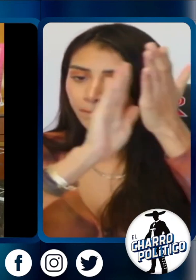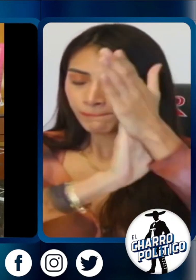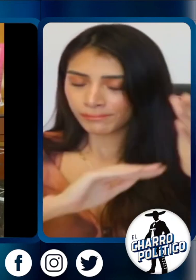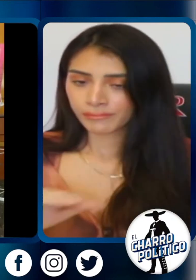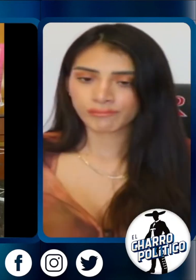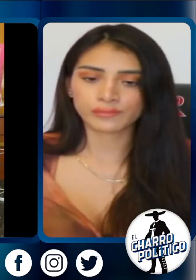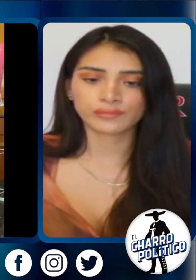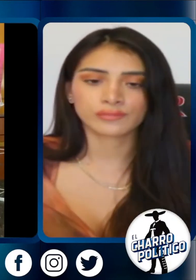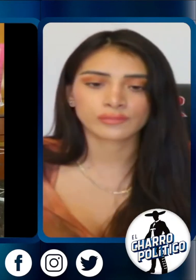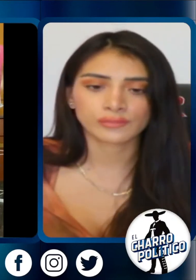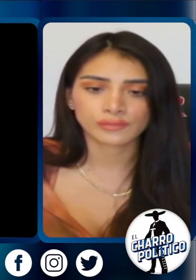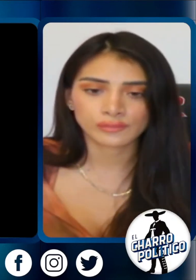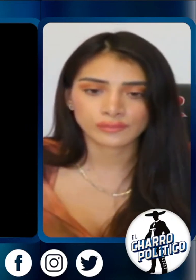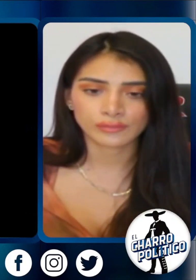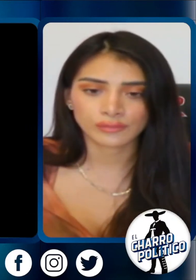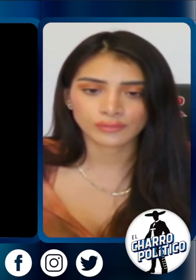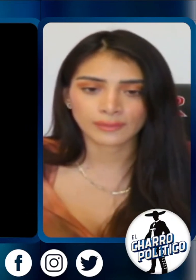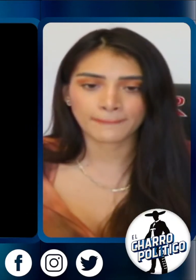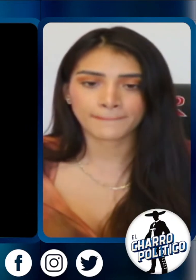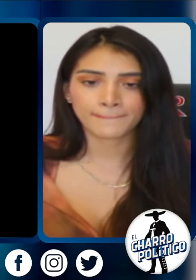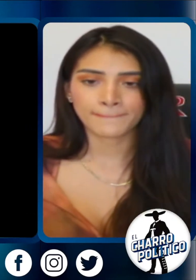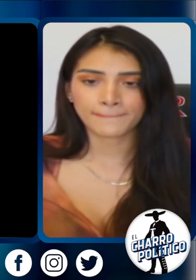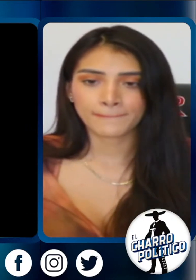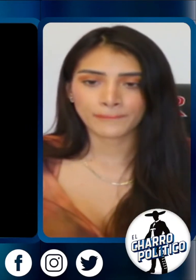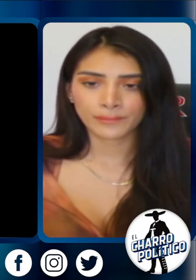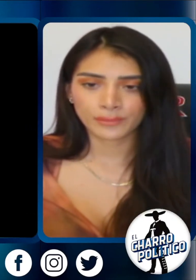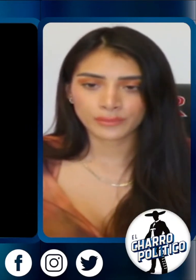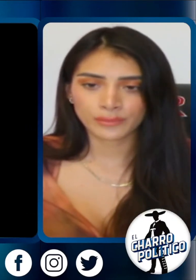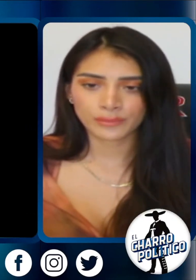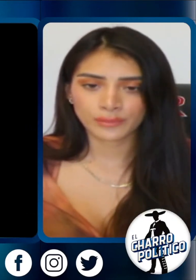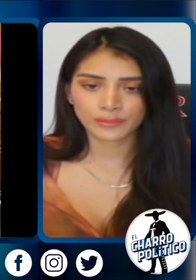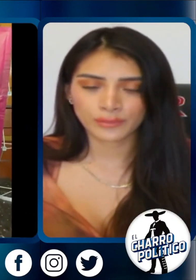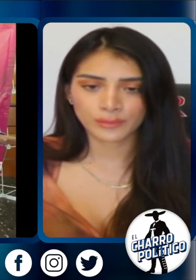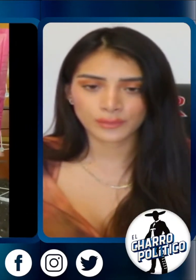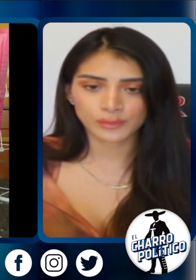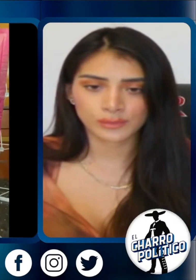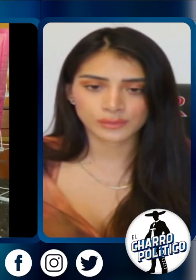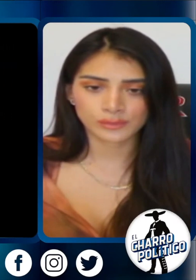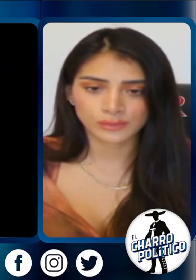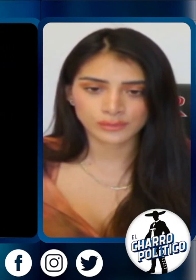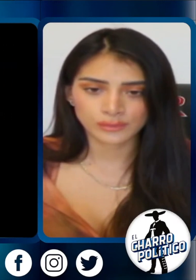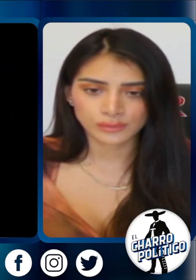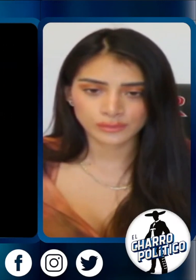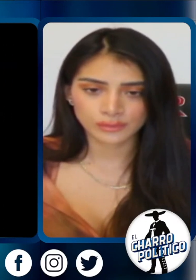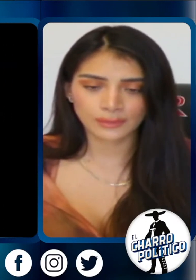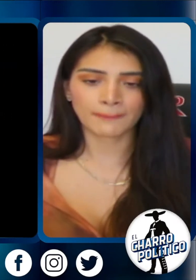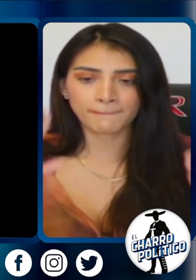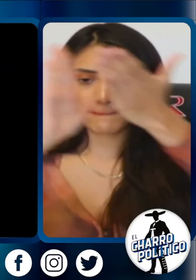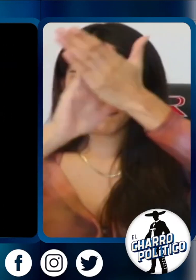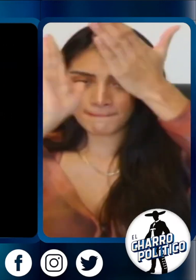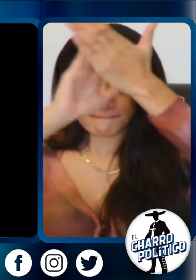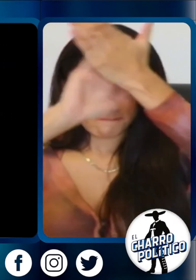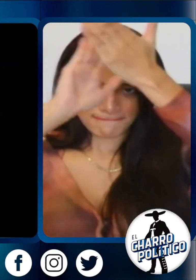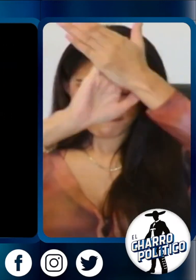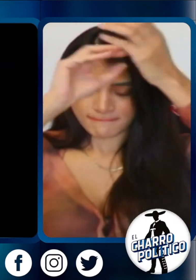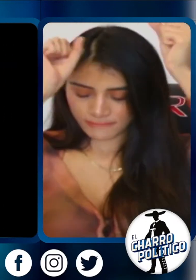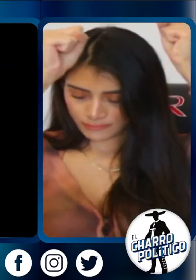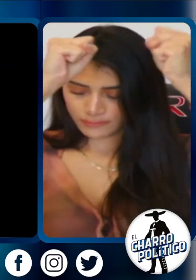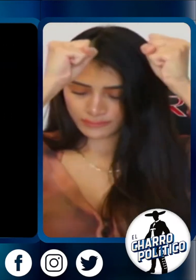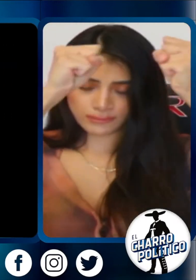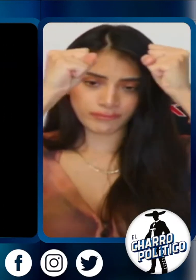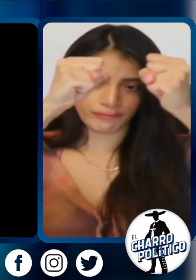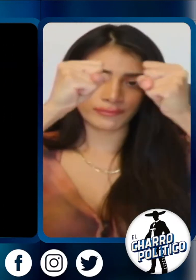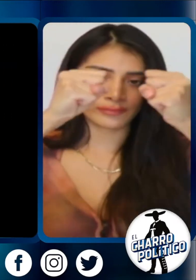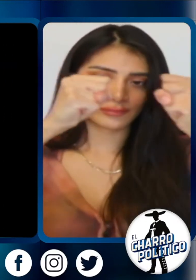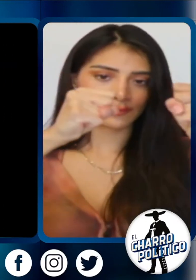Ya se logró la transformación en el Poder Ejecutivo, ya se logró la transformación en el Poder Legislativo, no hay moches, hay locos, no hay excesos, no hay privilegios, pero